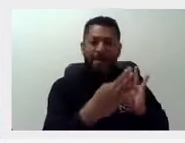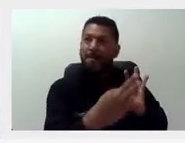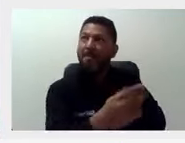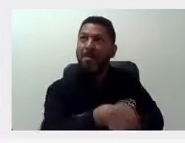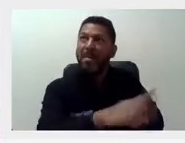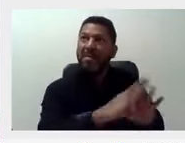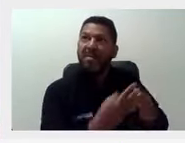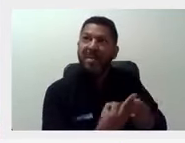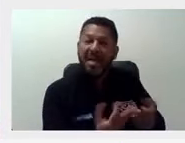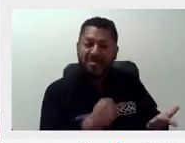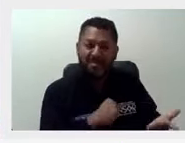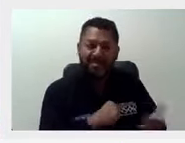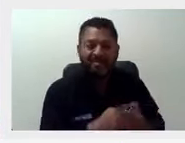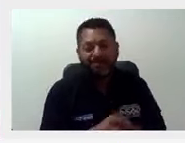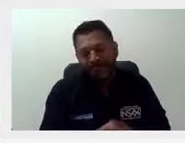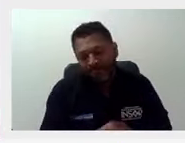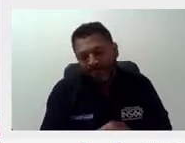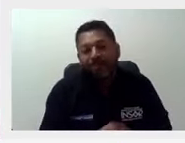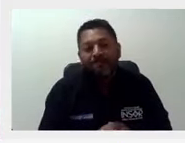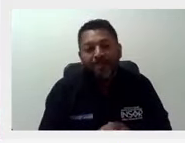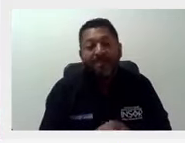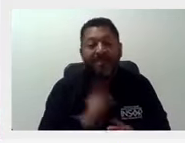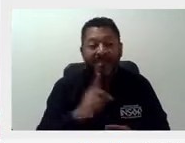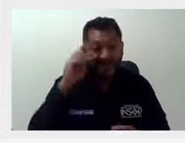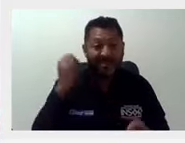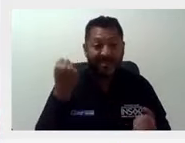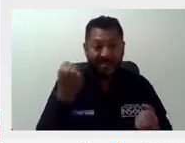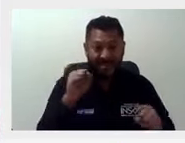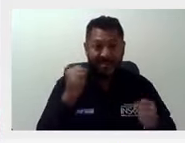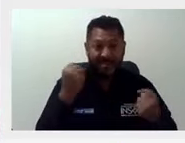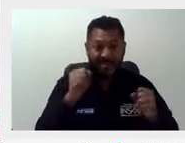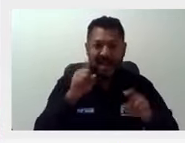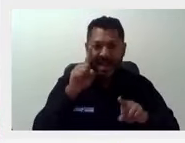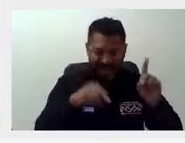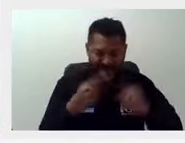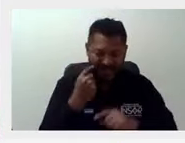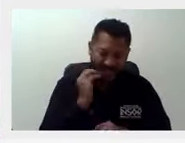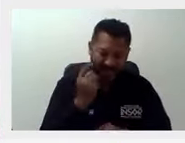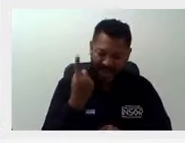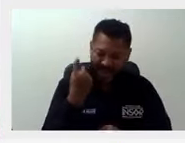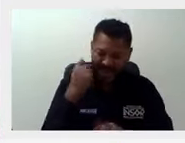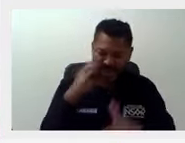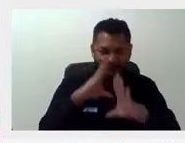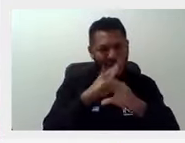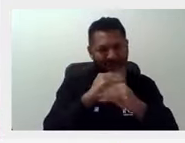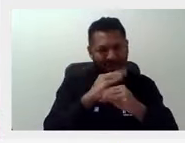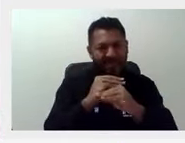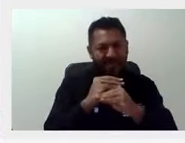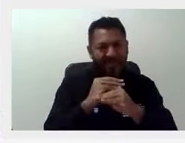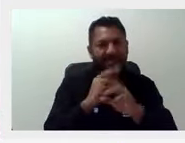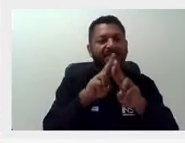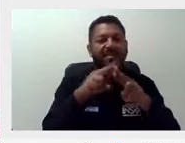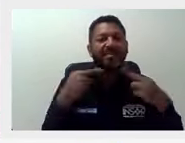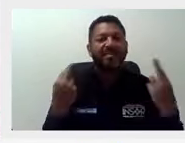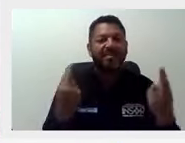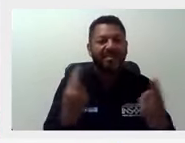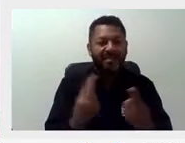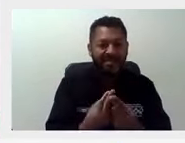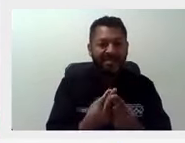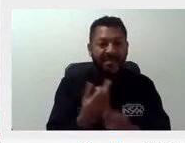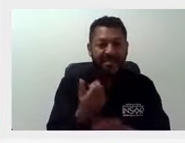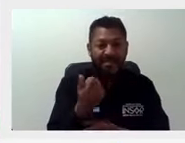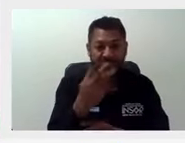que pues, digamos, hay esa angustia de algunas. Incluso anoche sosteníamos una reunión con 12 familias más